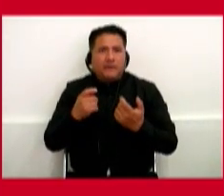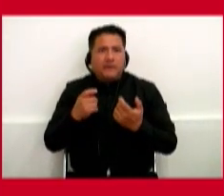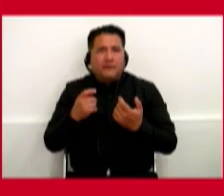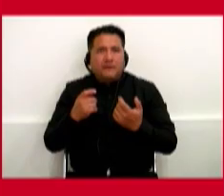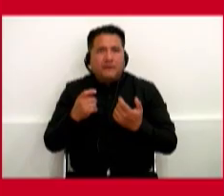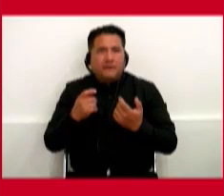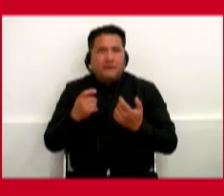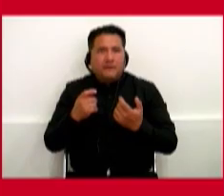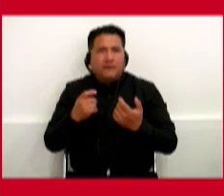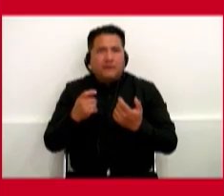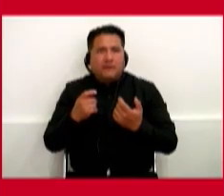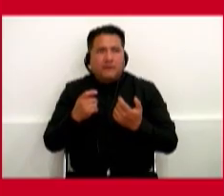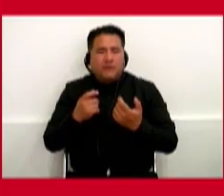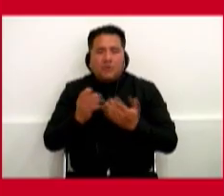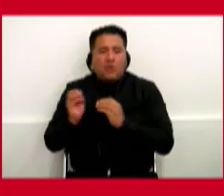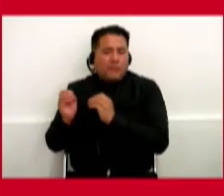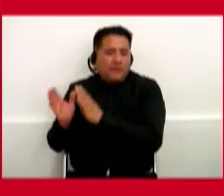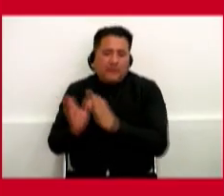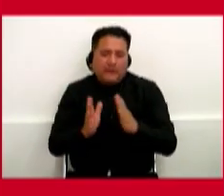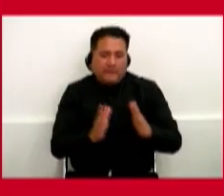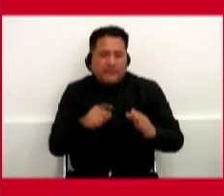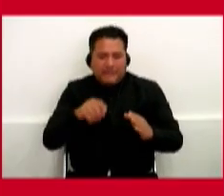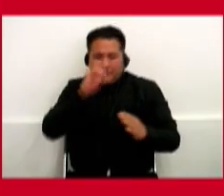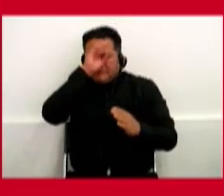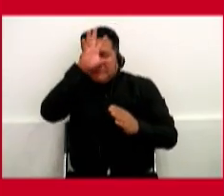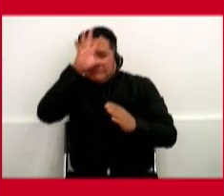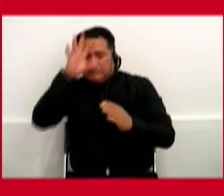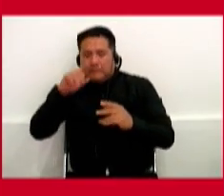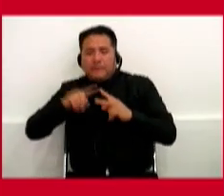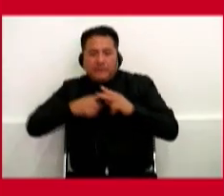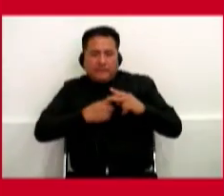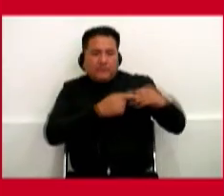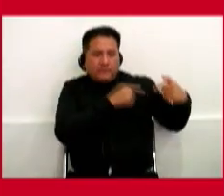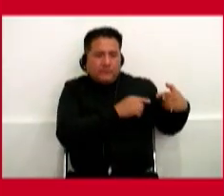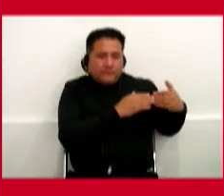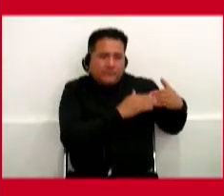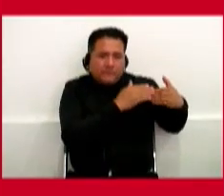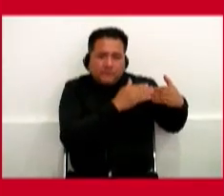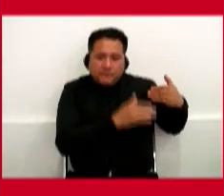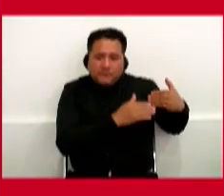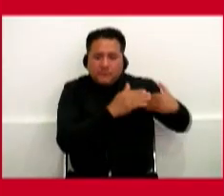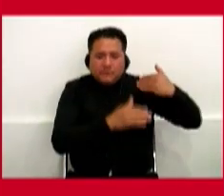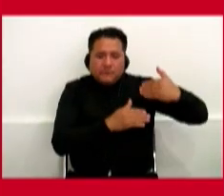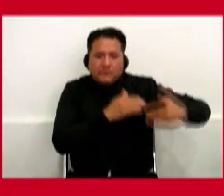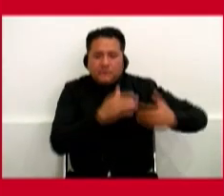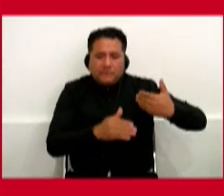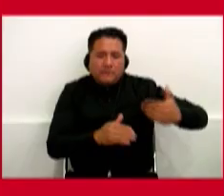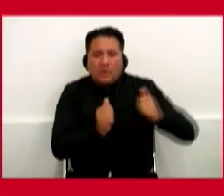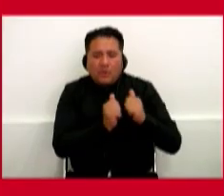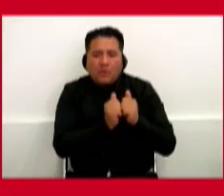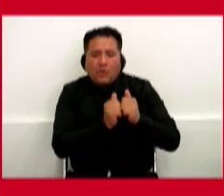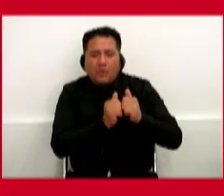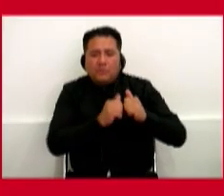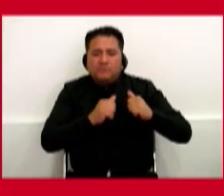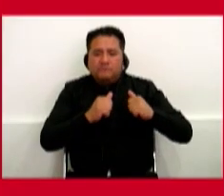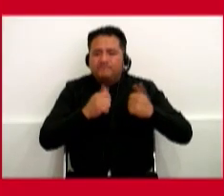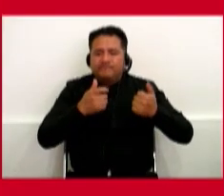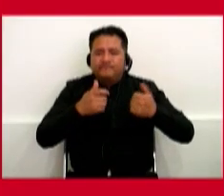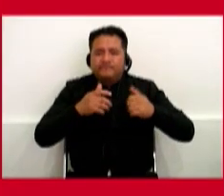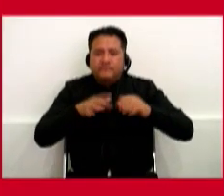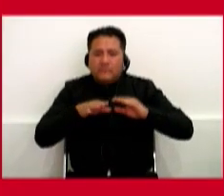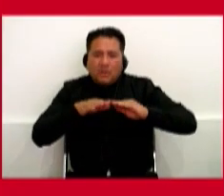el planeamiento de minado. Partimos primero con las propiedades elásticas, ¿no?